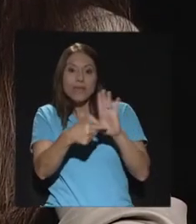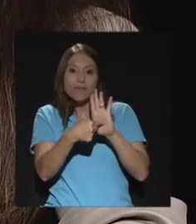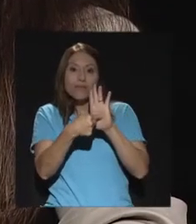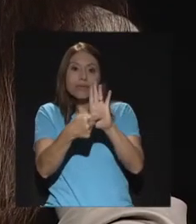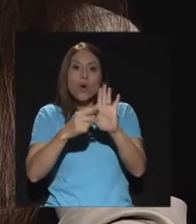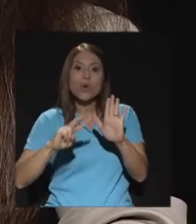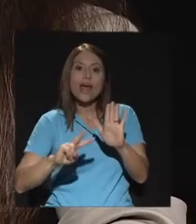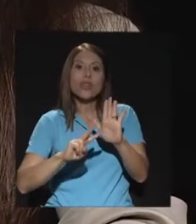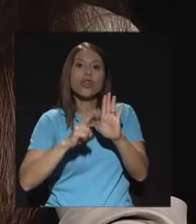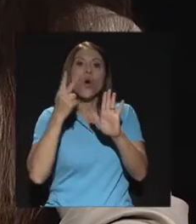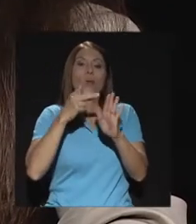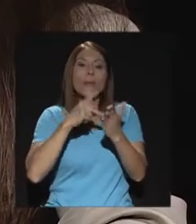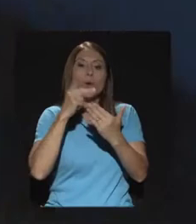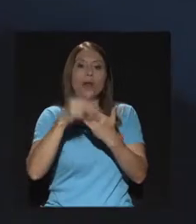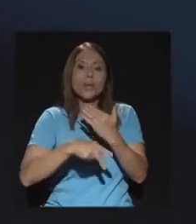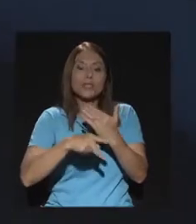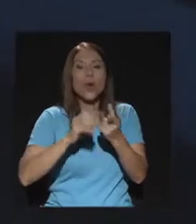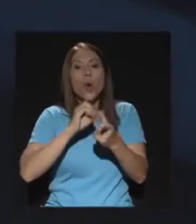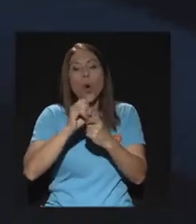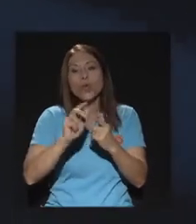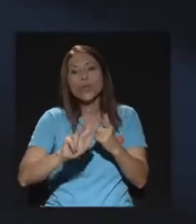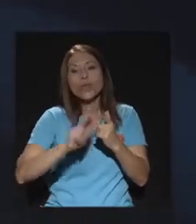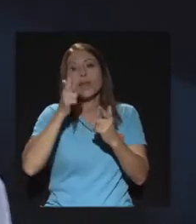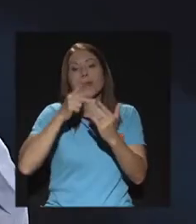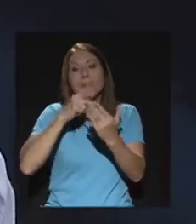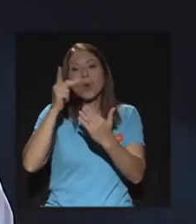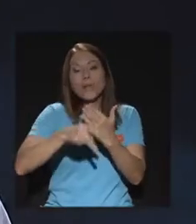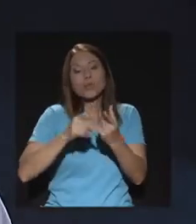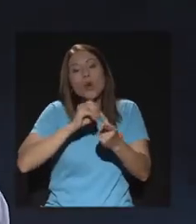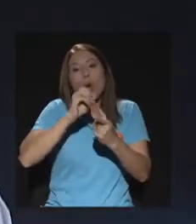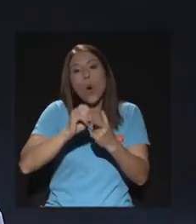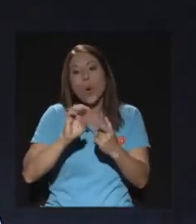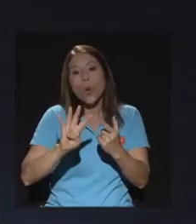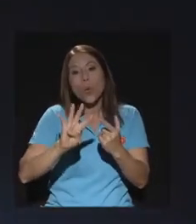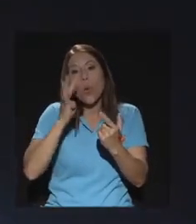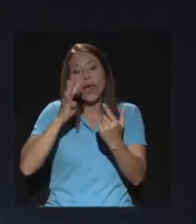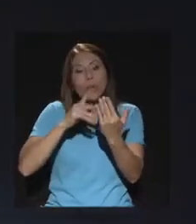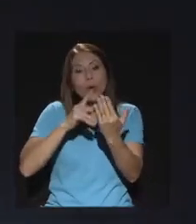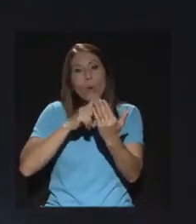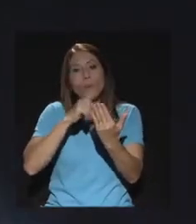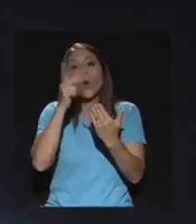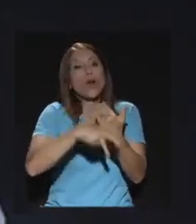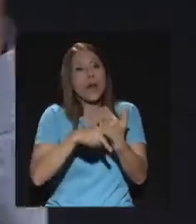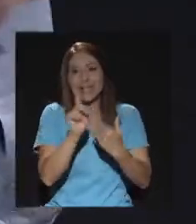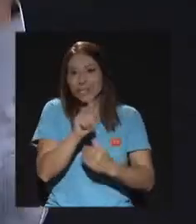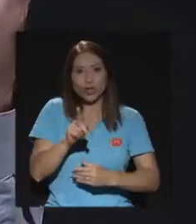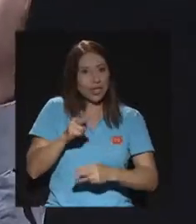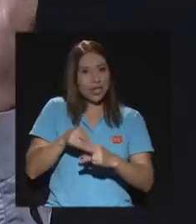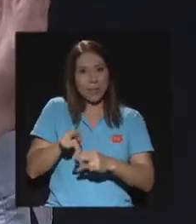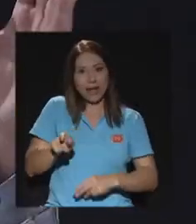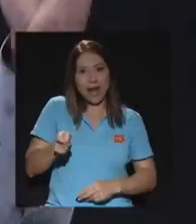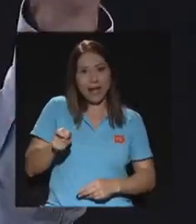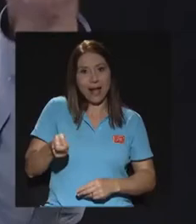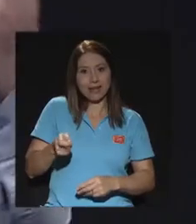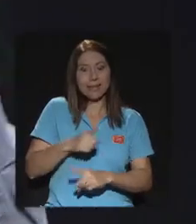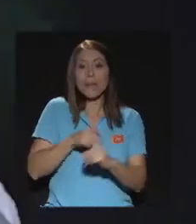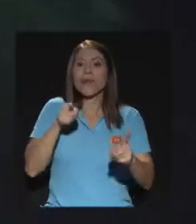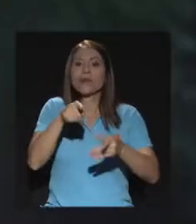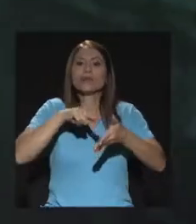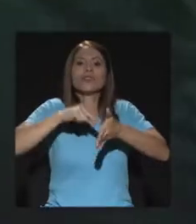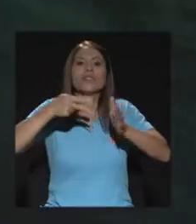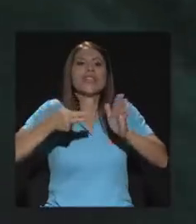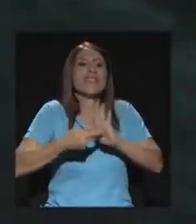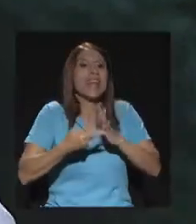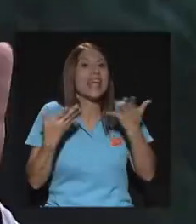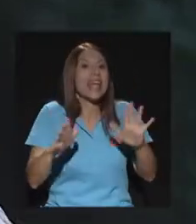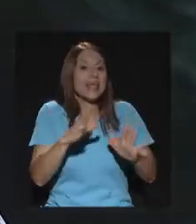programación o una triple programación o cuatro programas, no se llaman canales, pero eso significa bajar